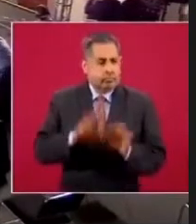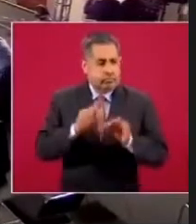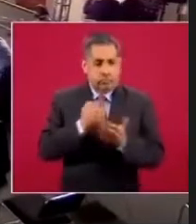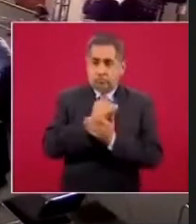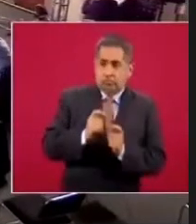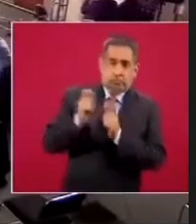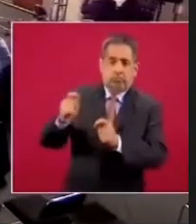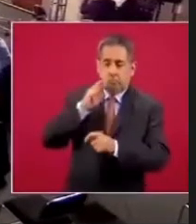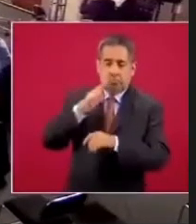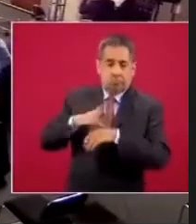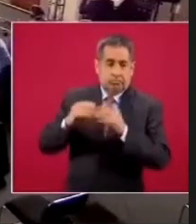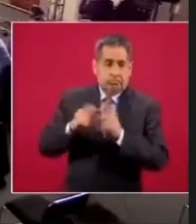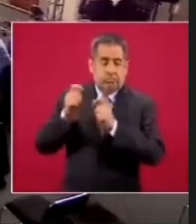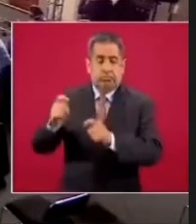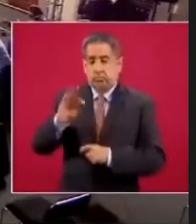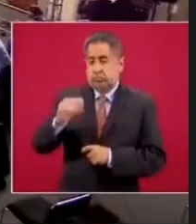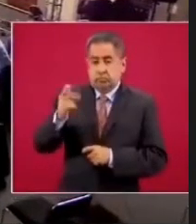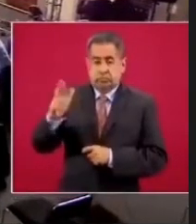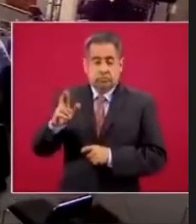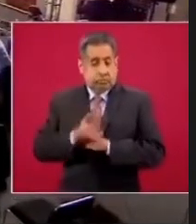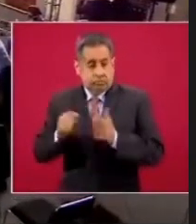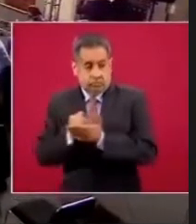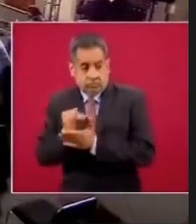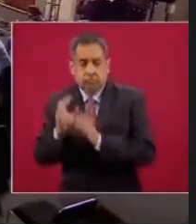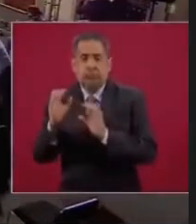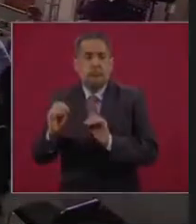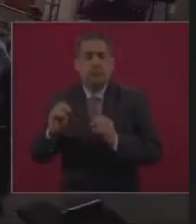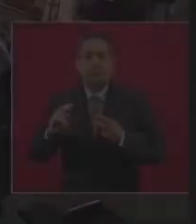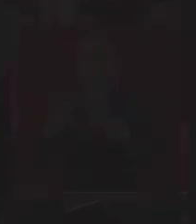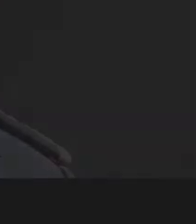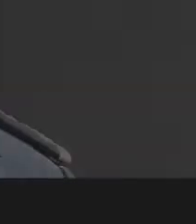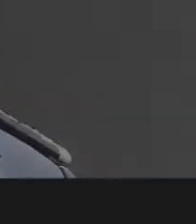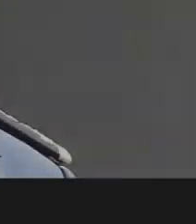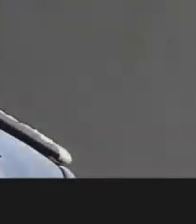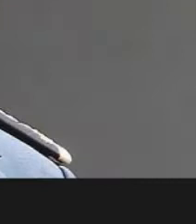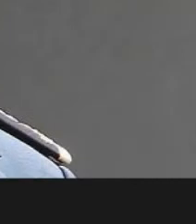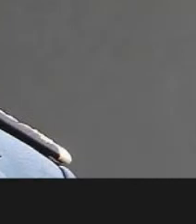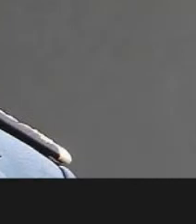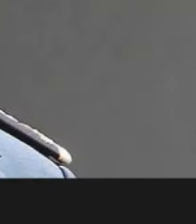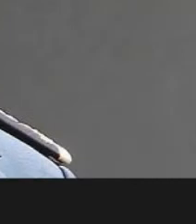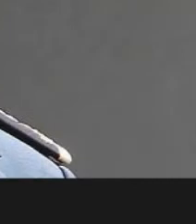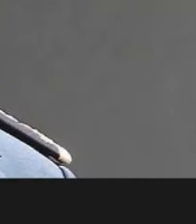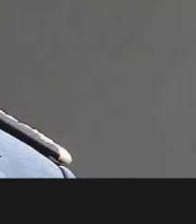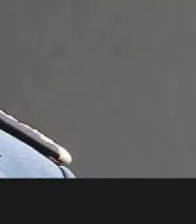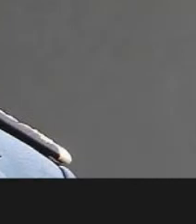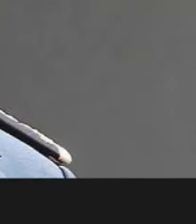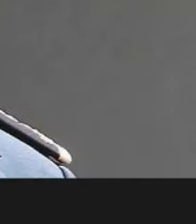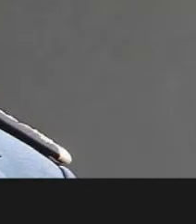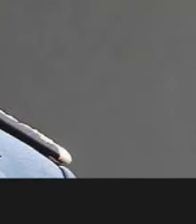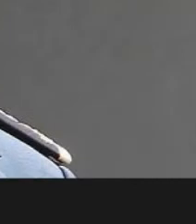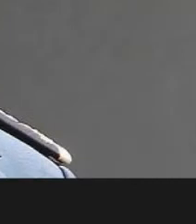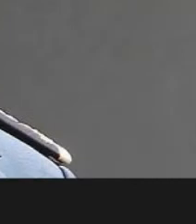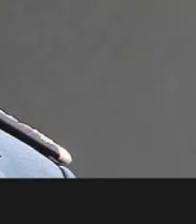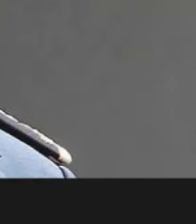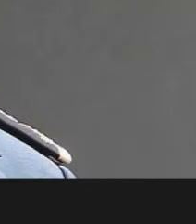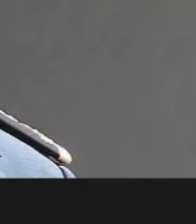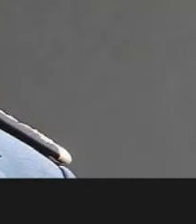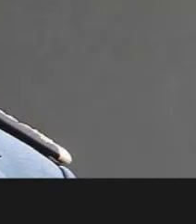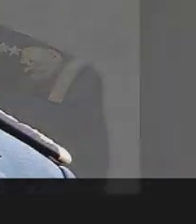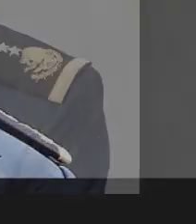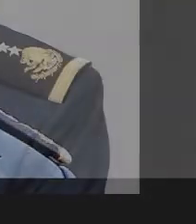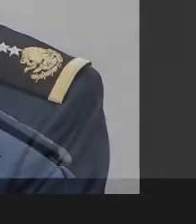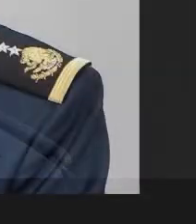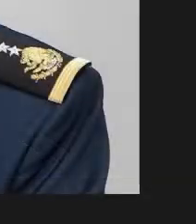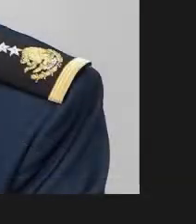definitiva o para que se complemente. El ex titular de la Sedena, Salvador Cienfuegos, quien está acusado